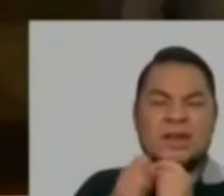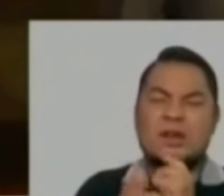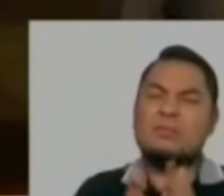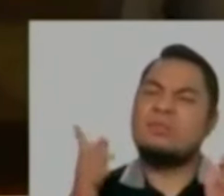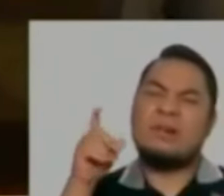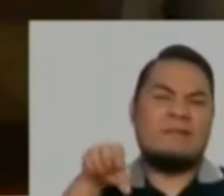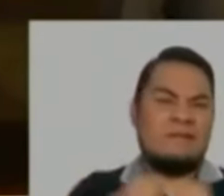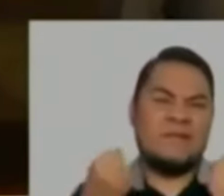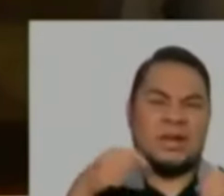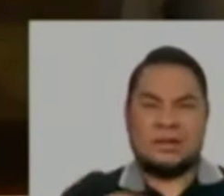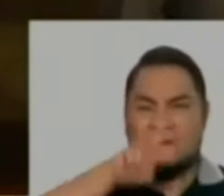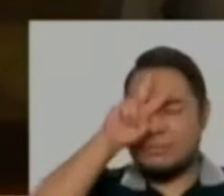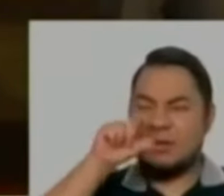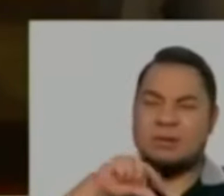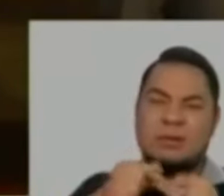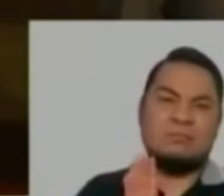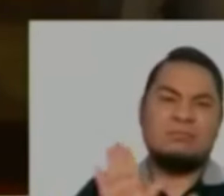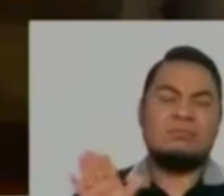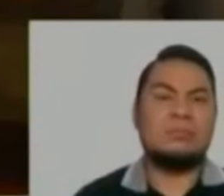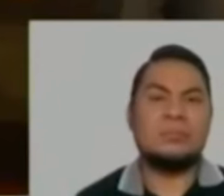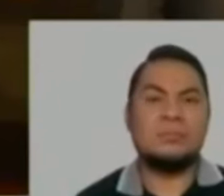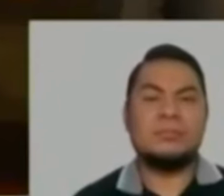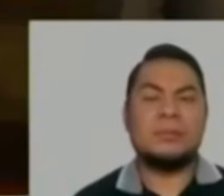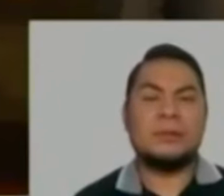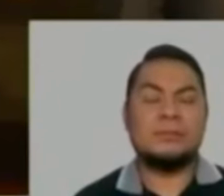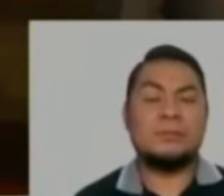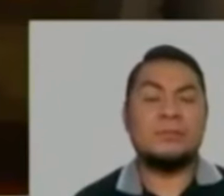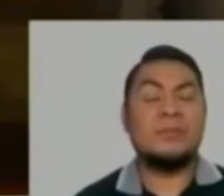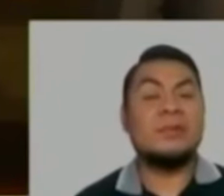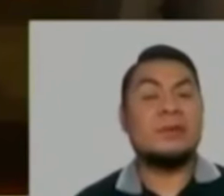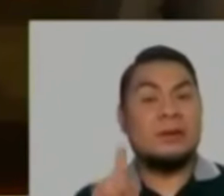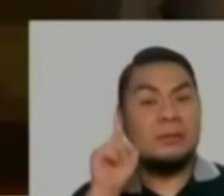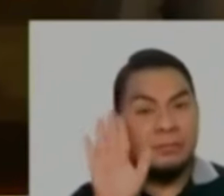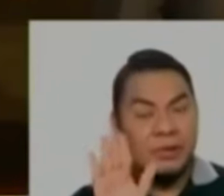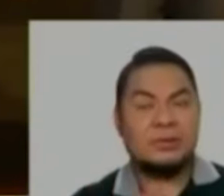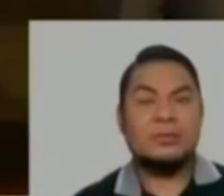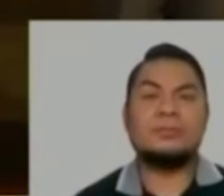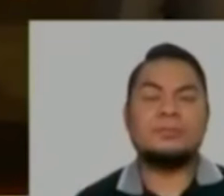daño hace al país. Sin embargo,